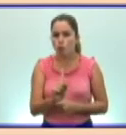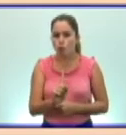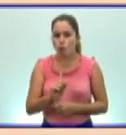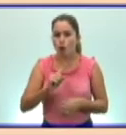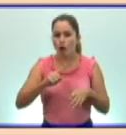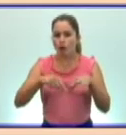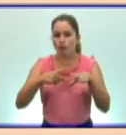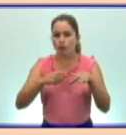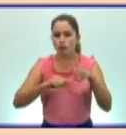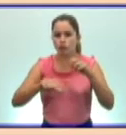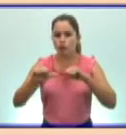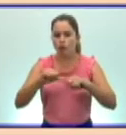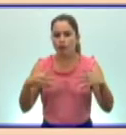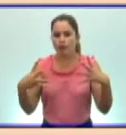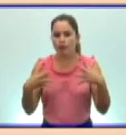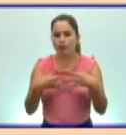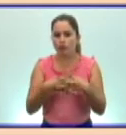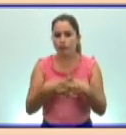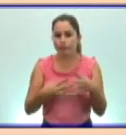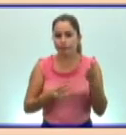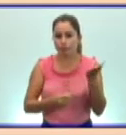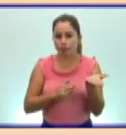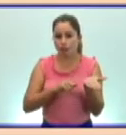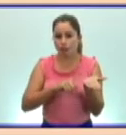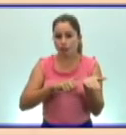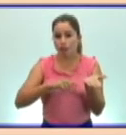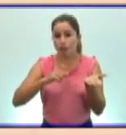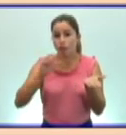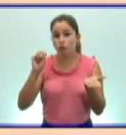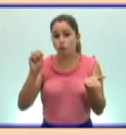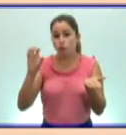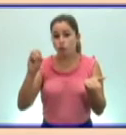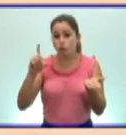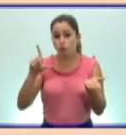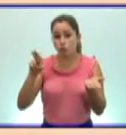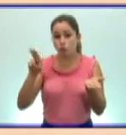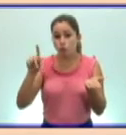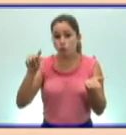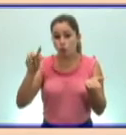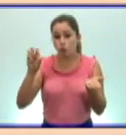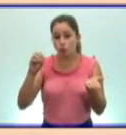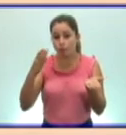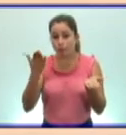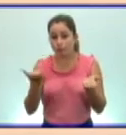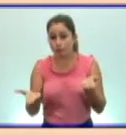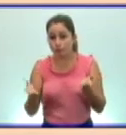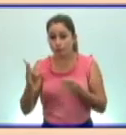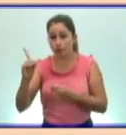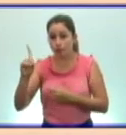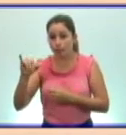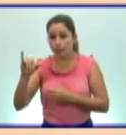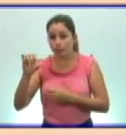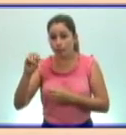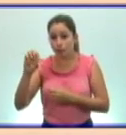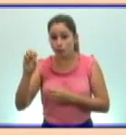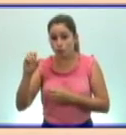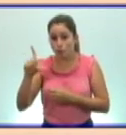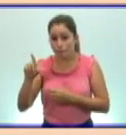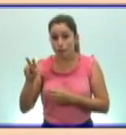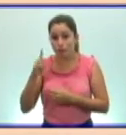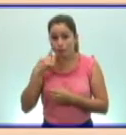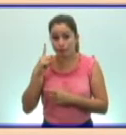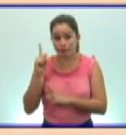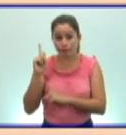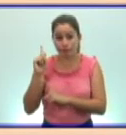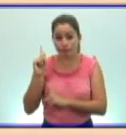relación entre el soluto y el disolvente, en este caso hay menos cantidad de soluto que de